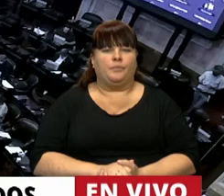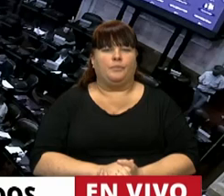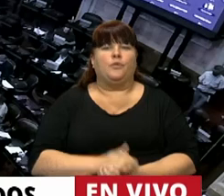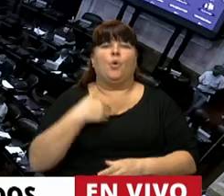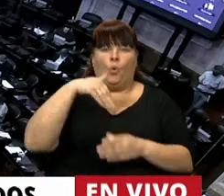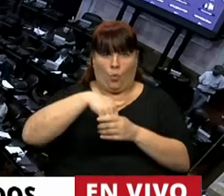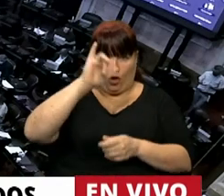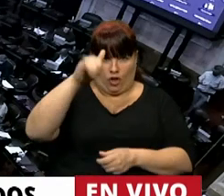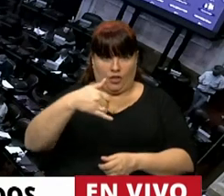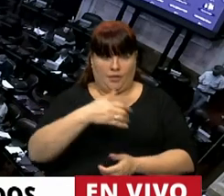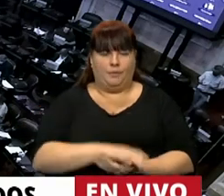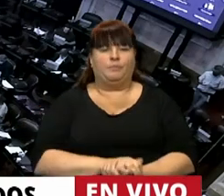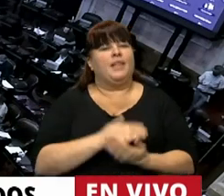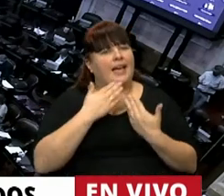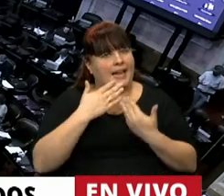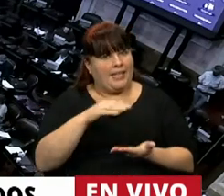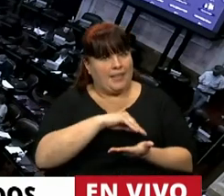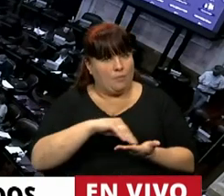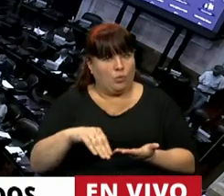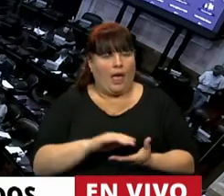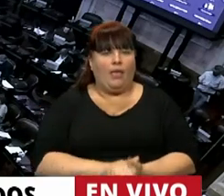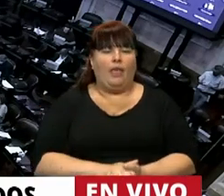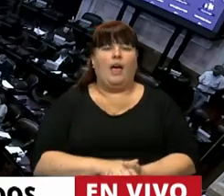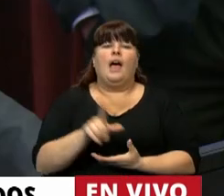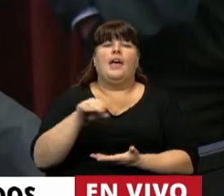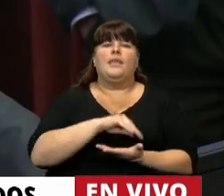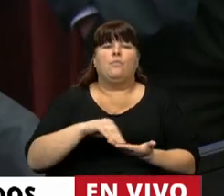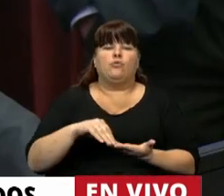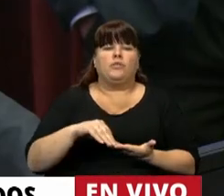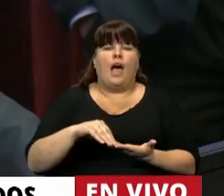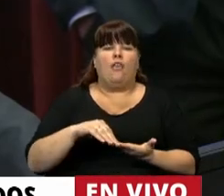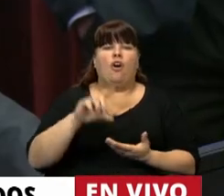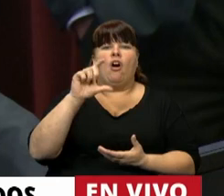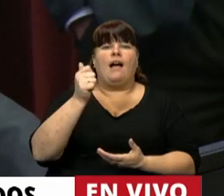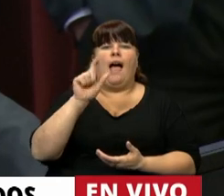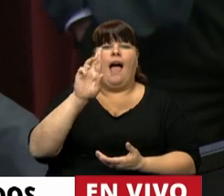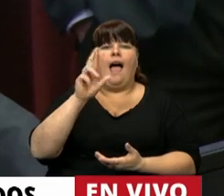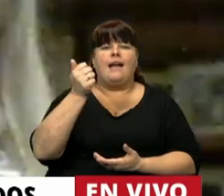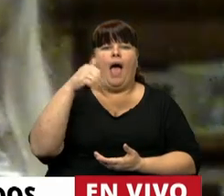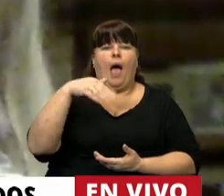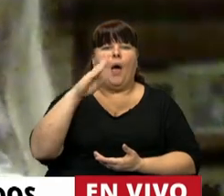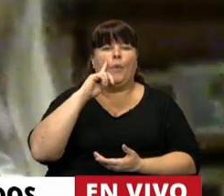a que el platillo presidente gracias diputada de campaña del y diputado antonio cambia